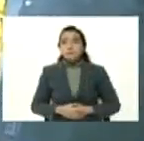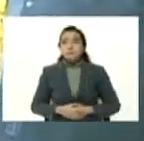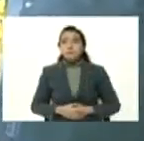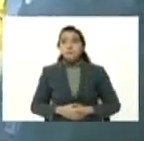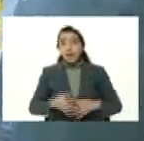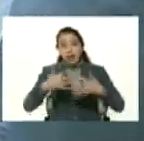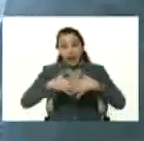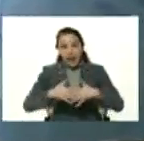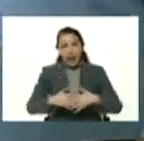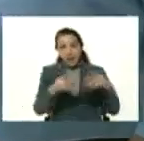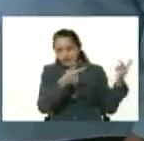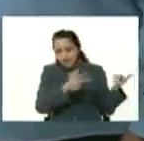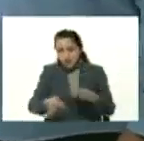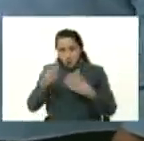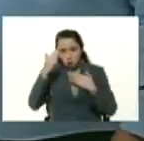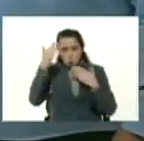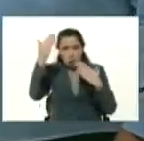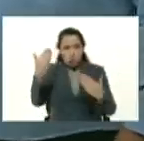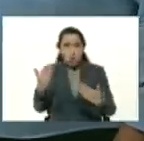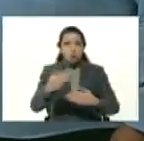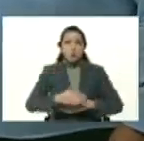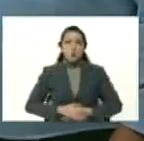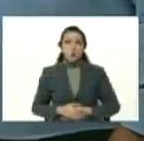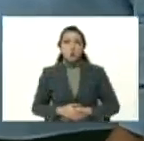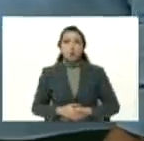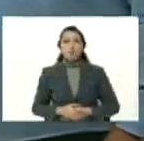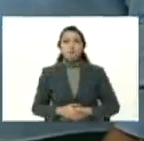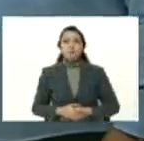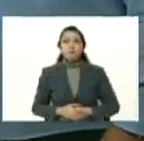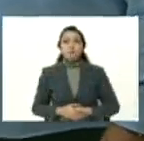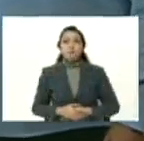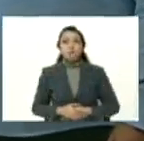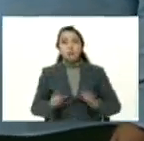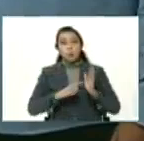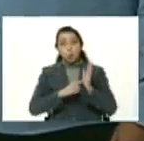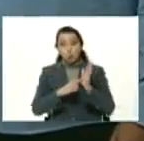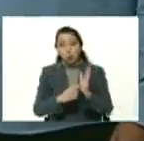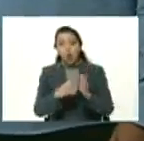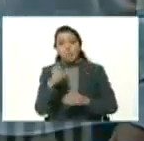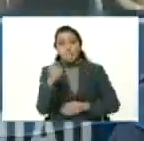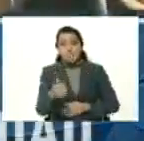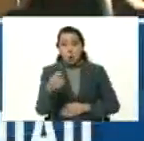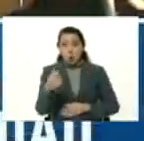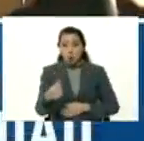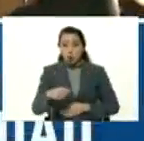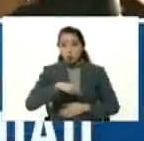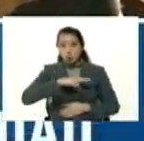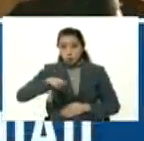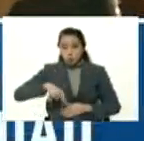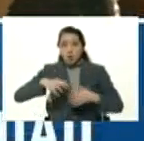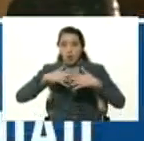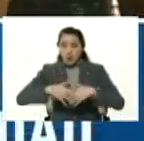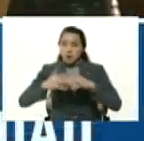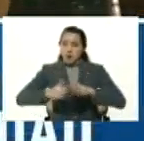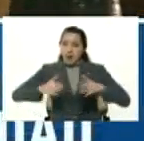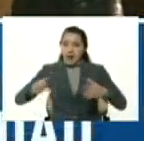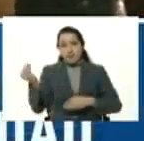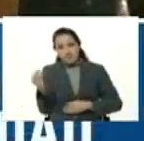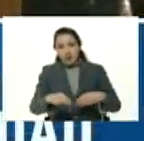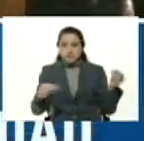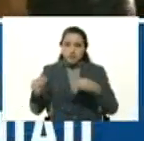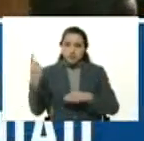Fedeindustria. Bienvenido, un saludo. Esto es una minúscula muestra de lo que realmente es nuestra gran industria de calzado.